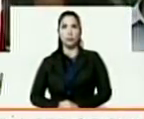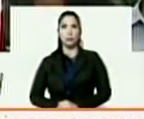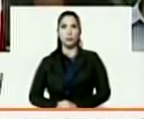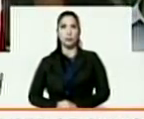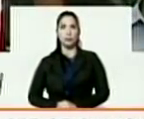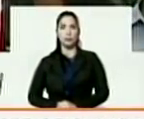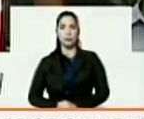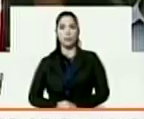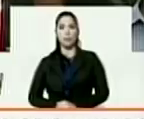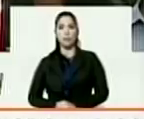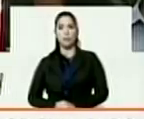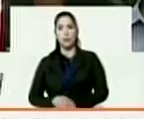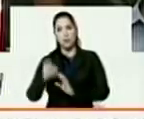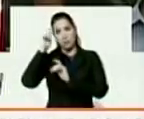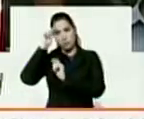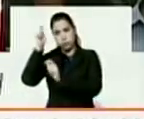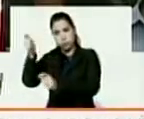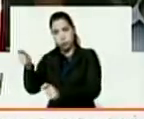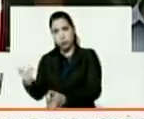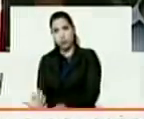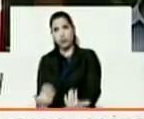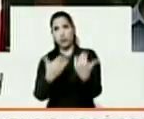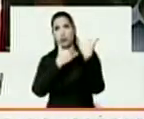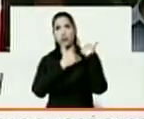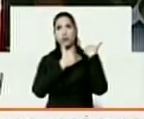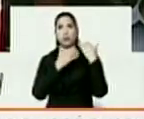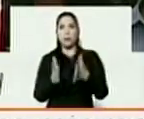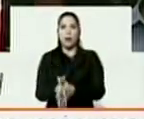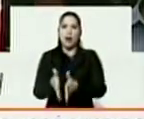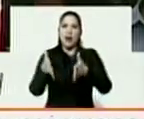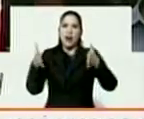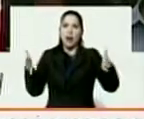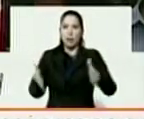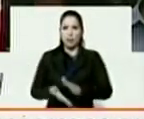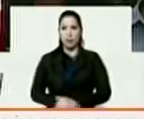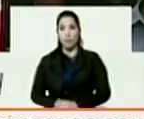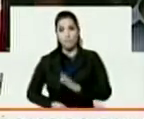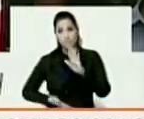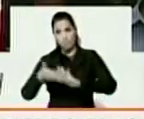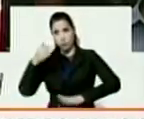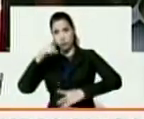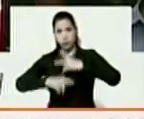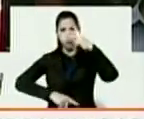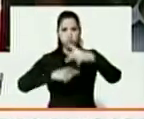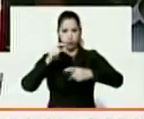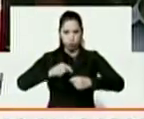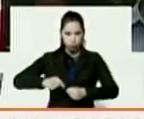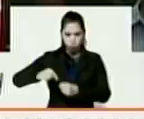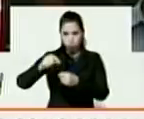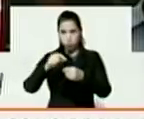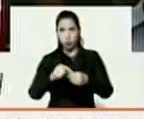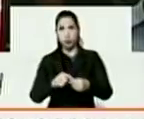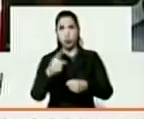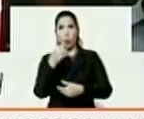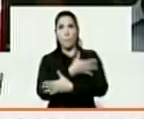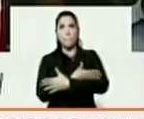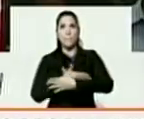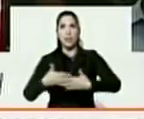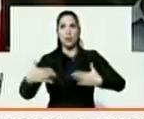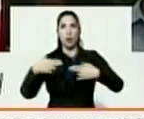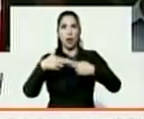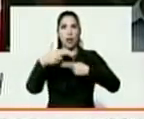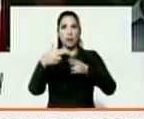responsabilidad enorme de irá a producir a cultivar y a producir en un millón de hectáreas